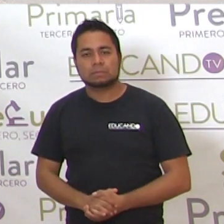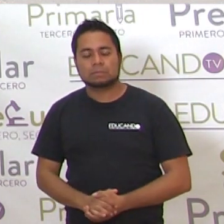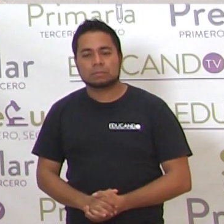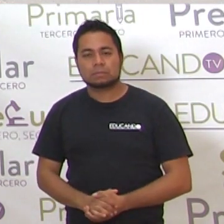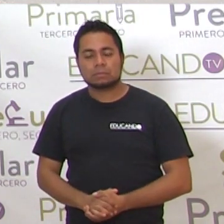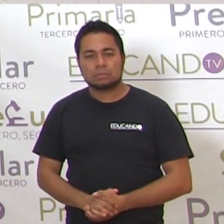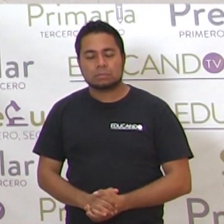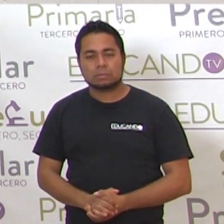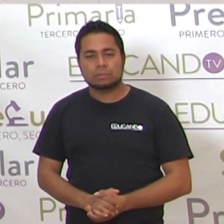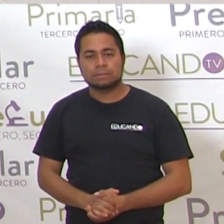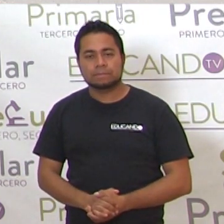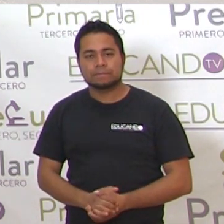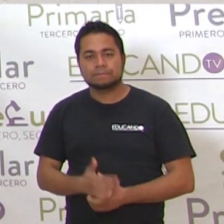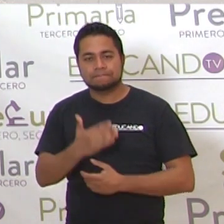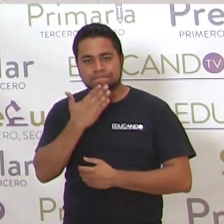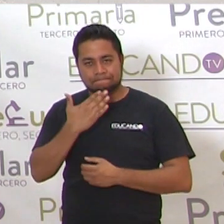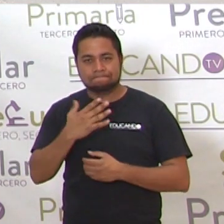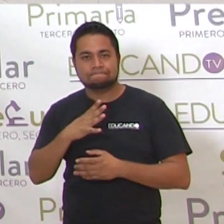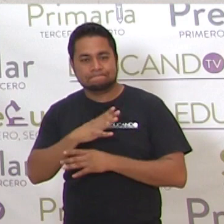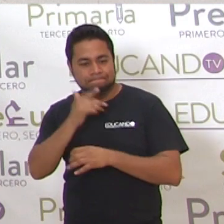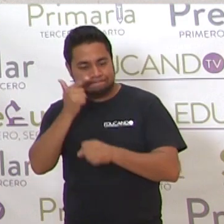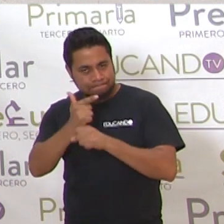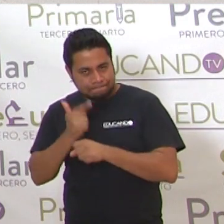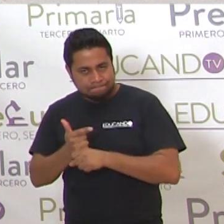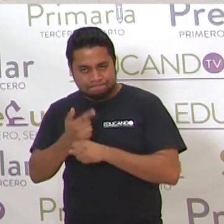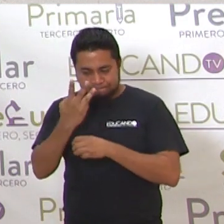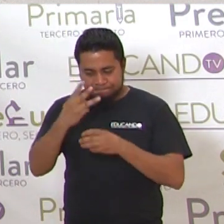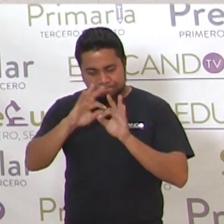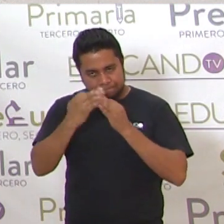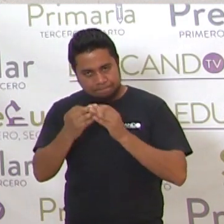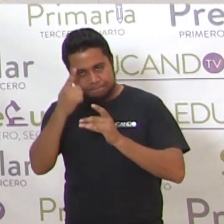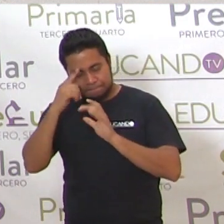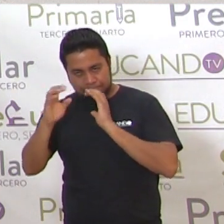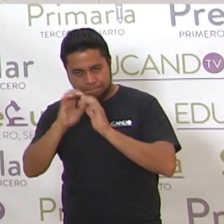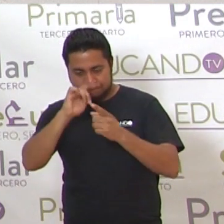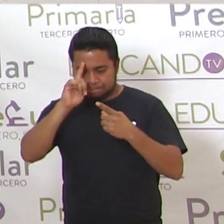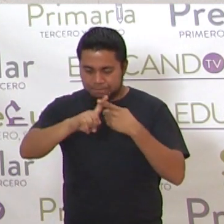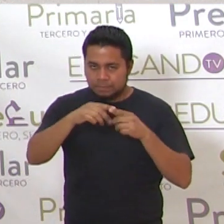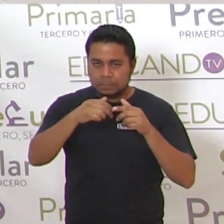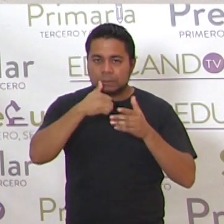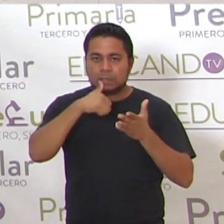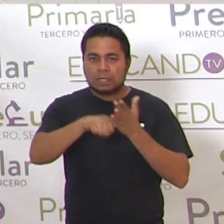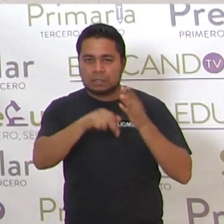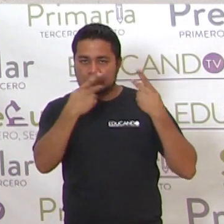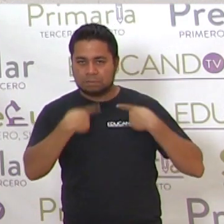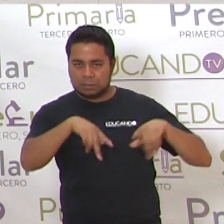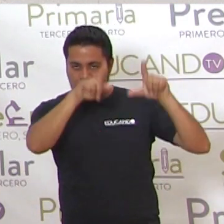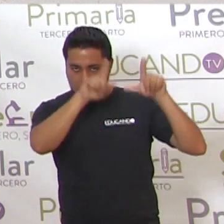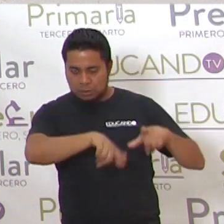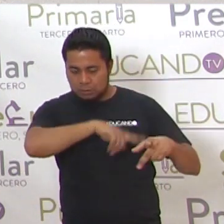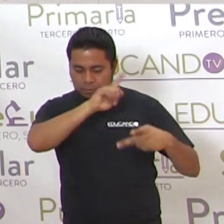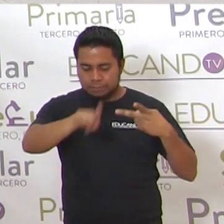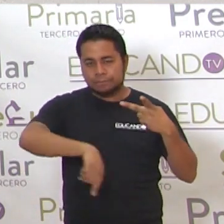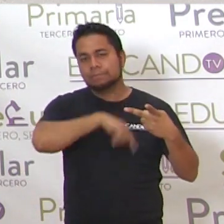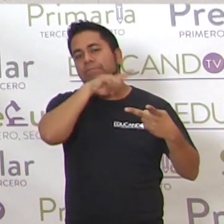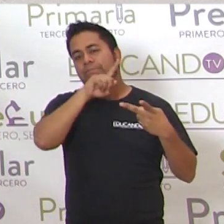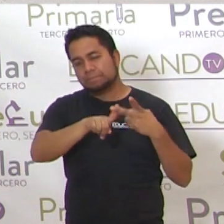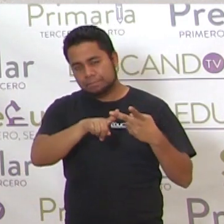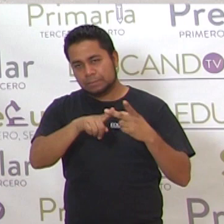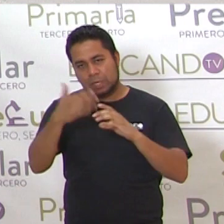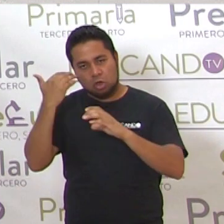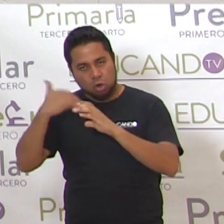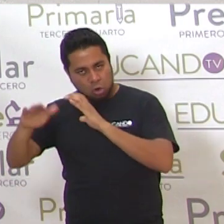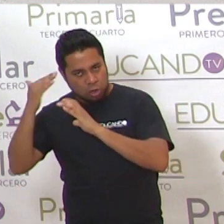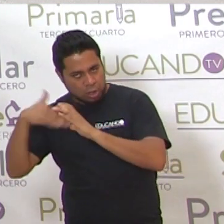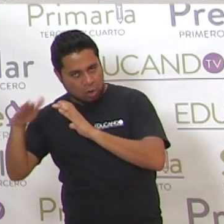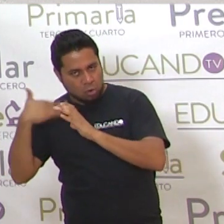hemos reconocido tres formas de comunicarnos lo que es nuestra carta bien lo que es nuestro